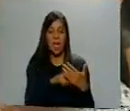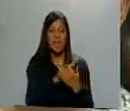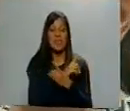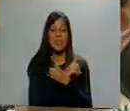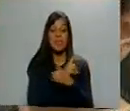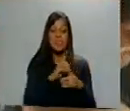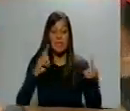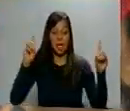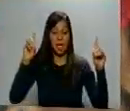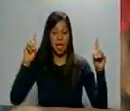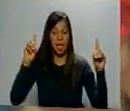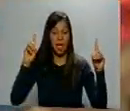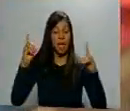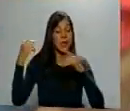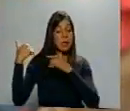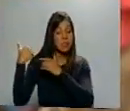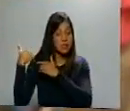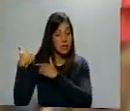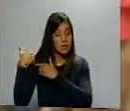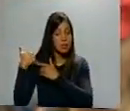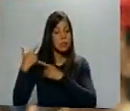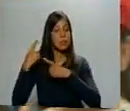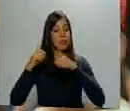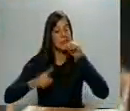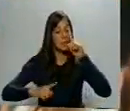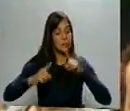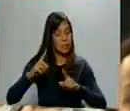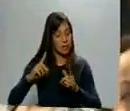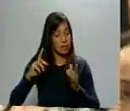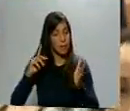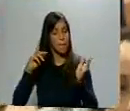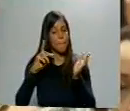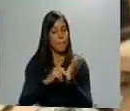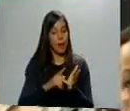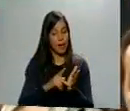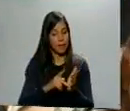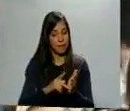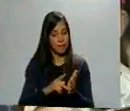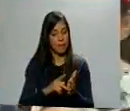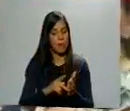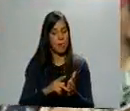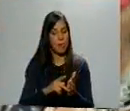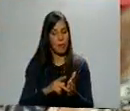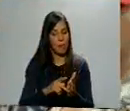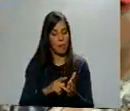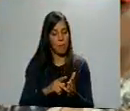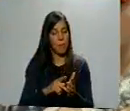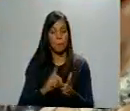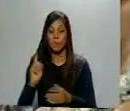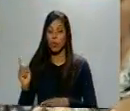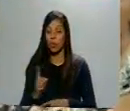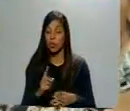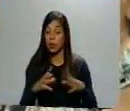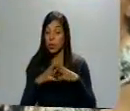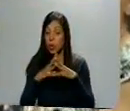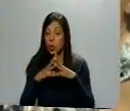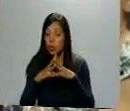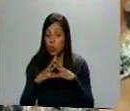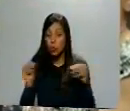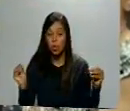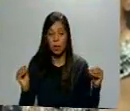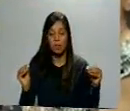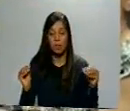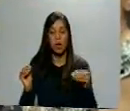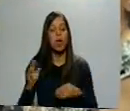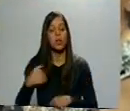democrático, responsable, alternativo, participativo. Y todos nosotros, compatriotas, que